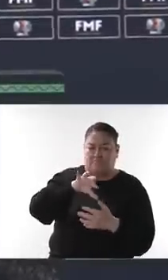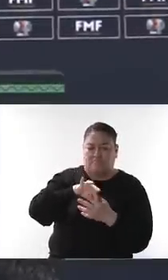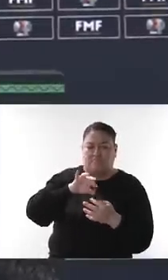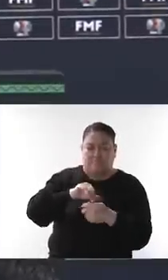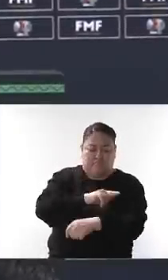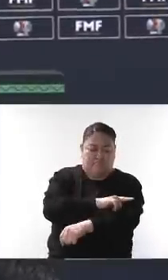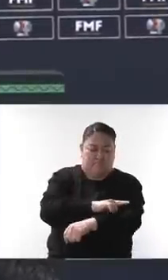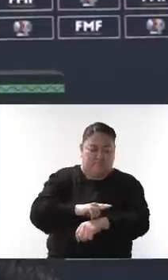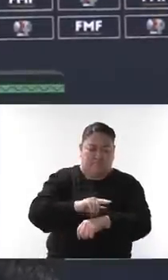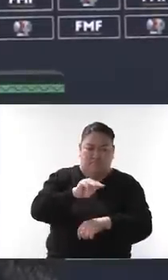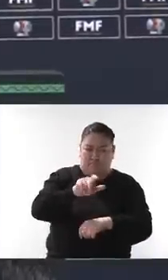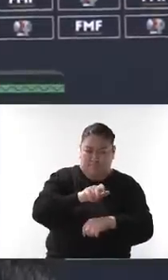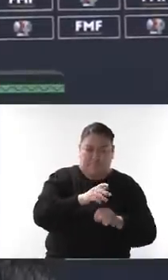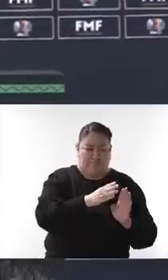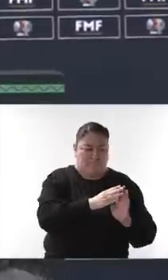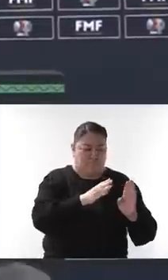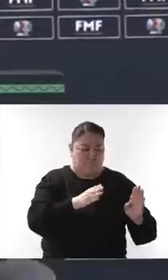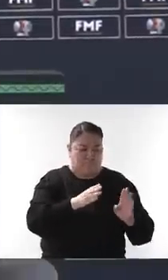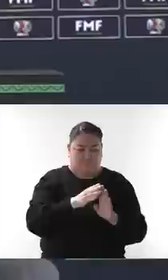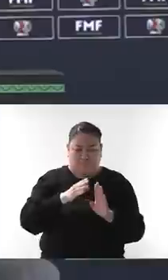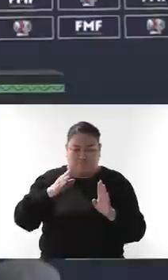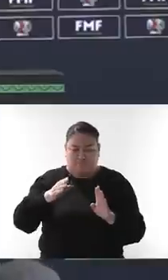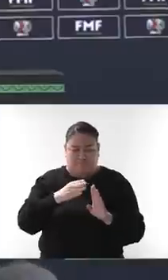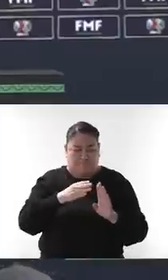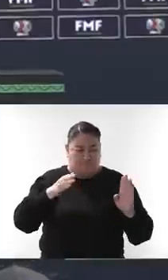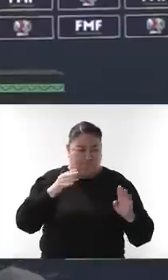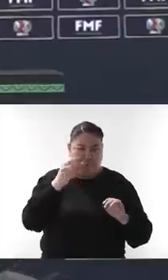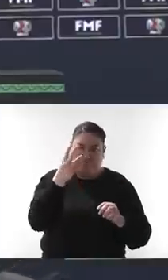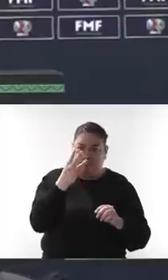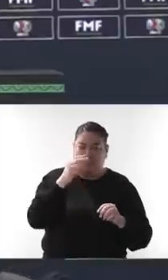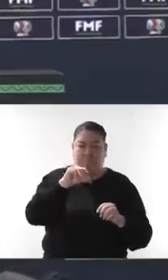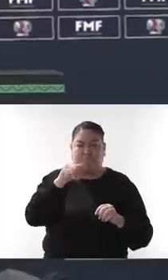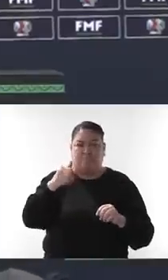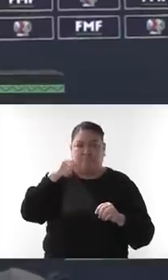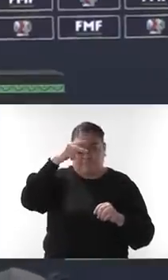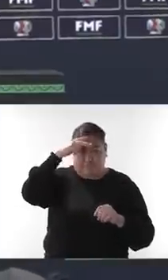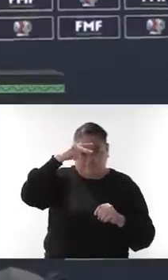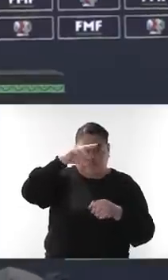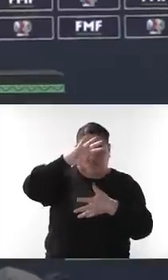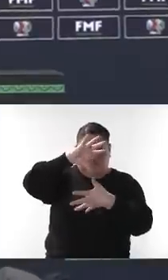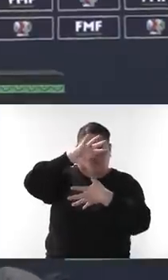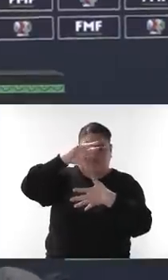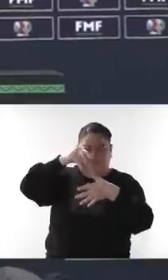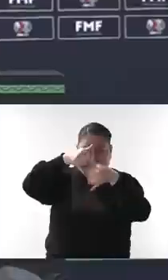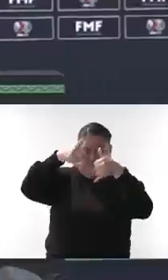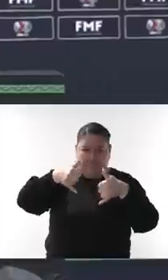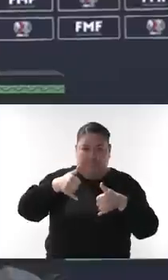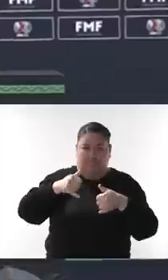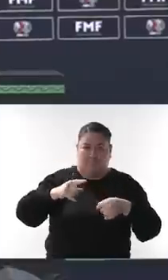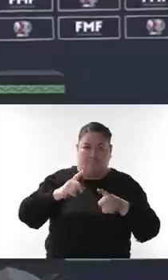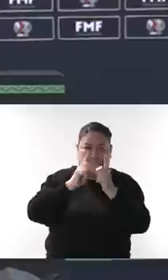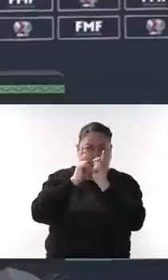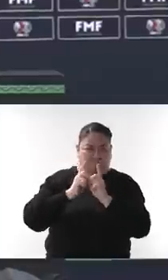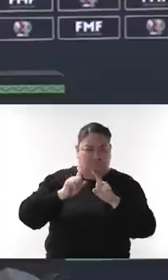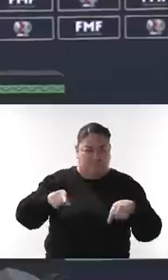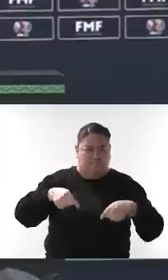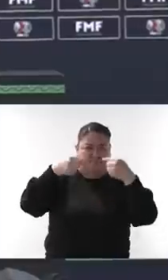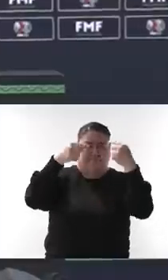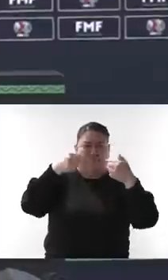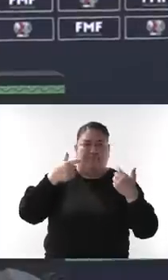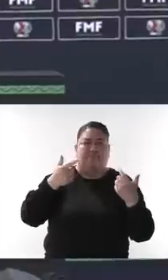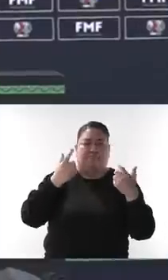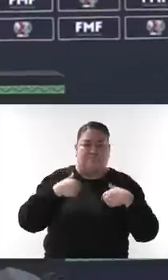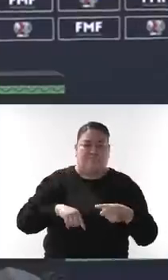MX, se habla de la Copa América para la selección mexicana o para la zona de CONCACAF. ¿Qué pasa con el tema de